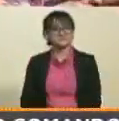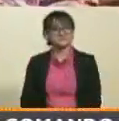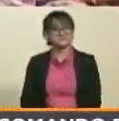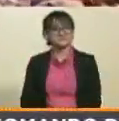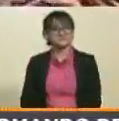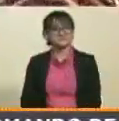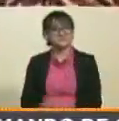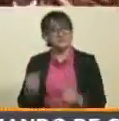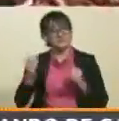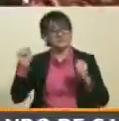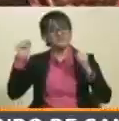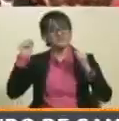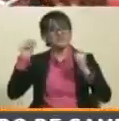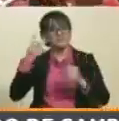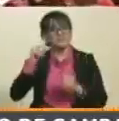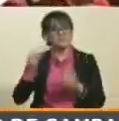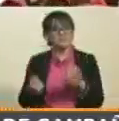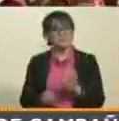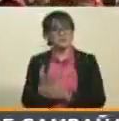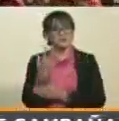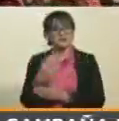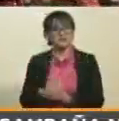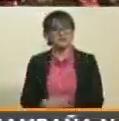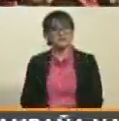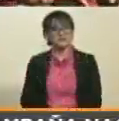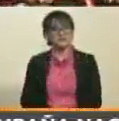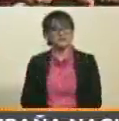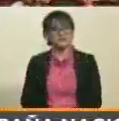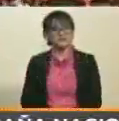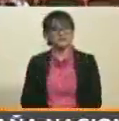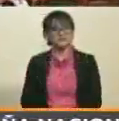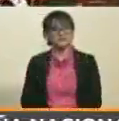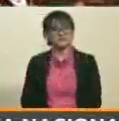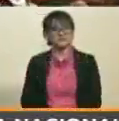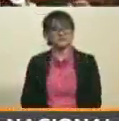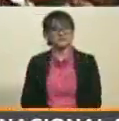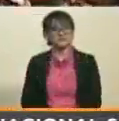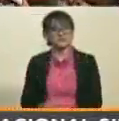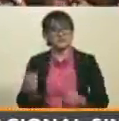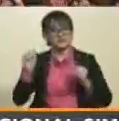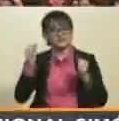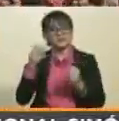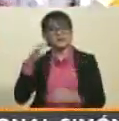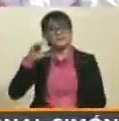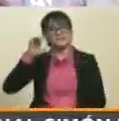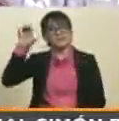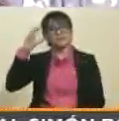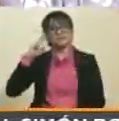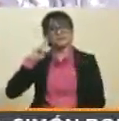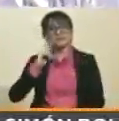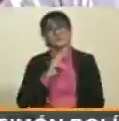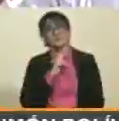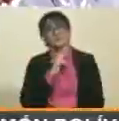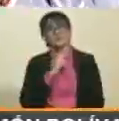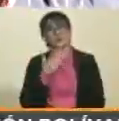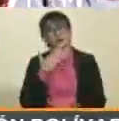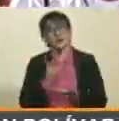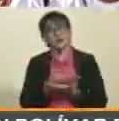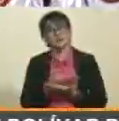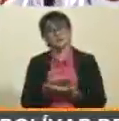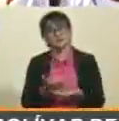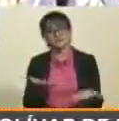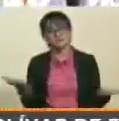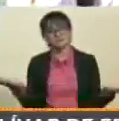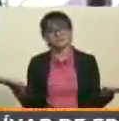¡Que viva la victoria del 20 de mayo! ¡Que viva la patria bolivariana! ¡Gracias del